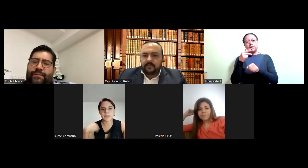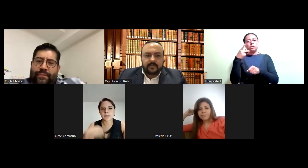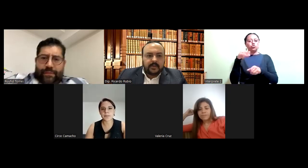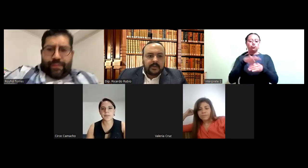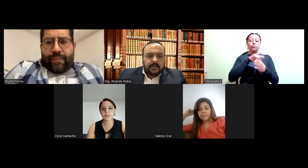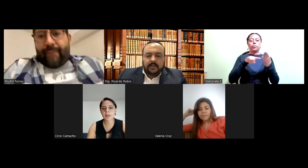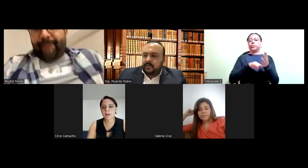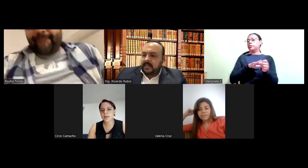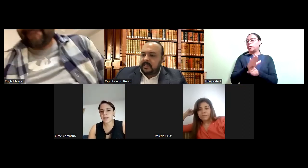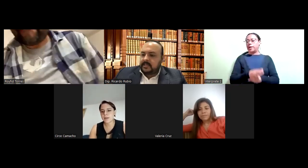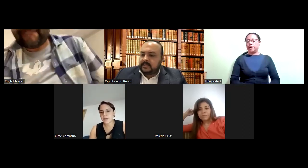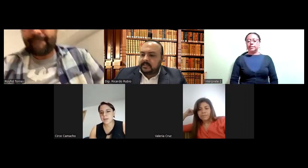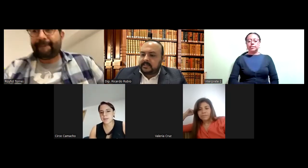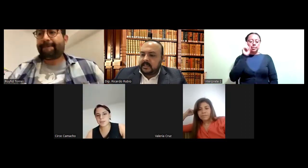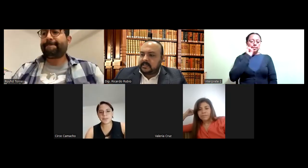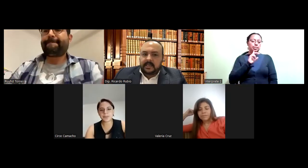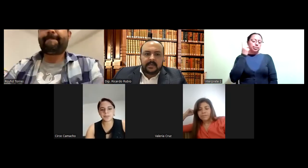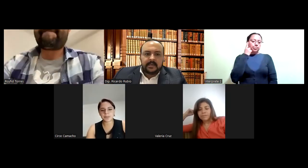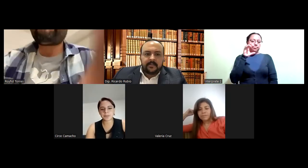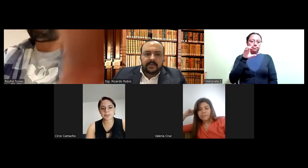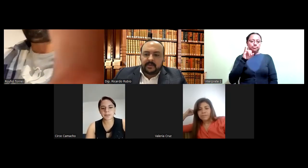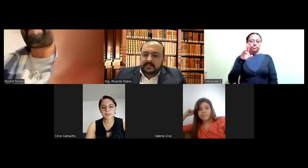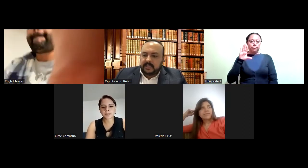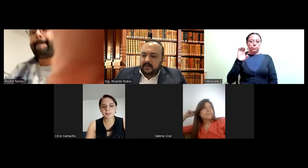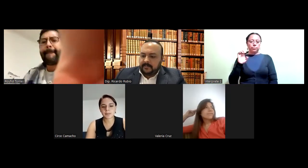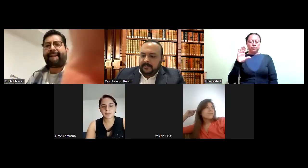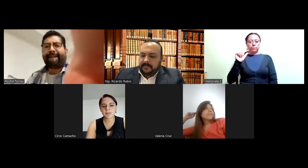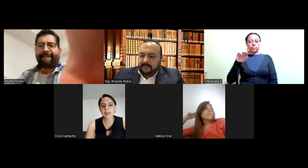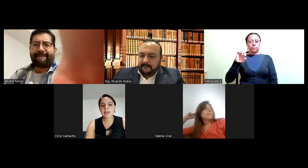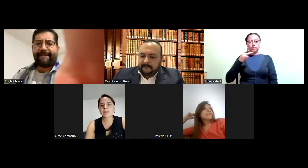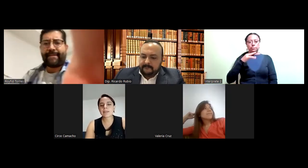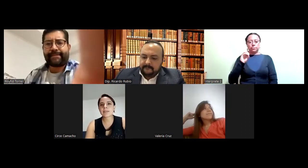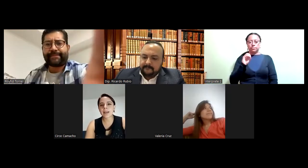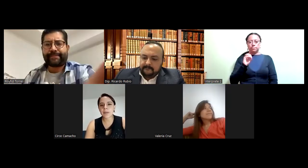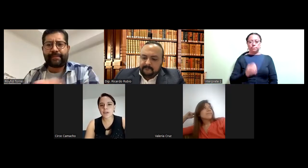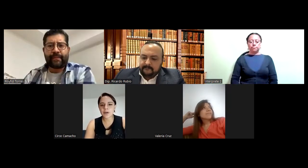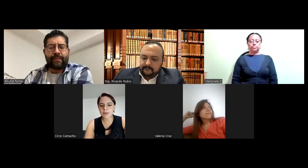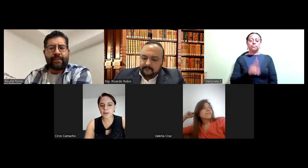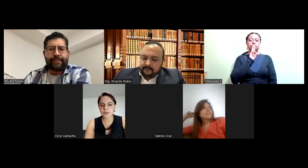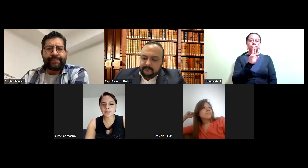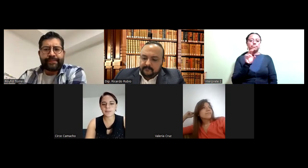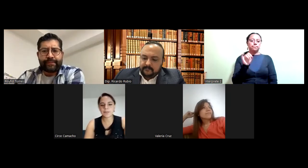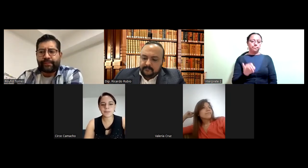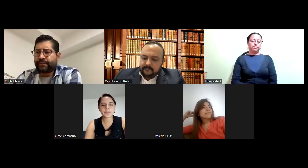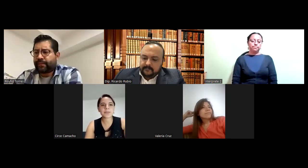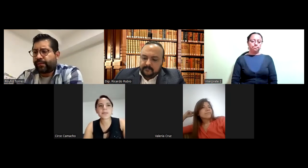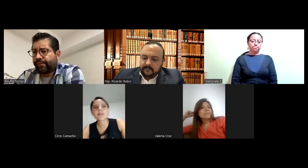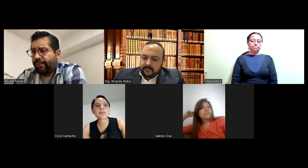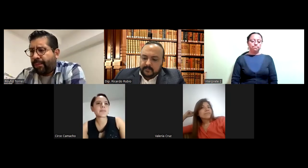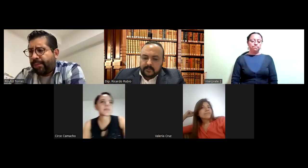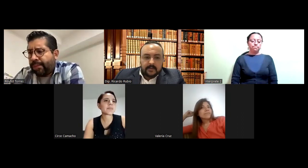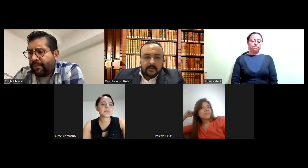voto. Diputada Circe Camacho Bastida. Circe Camacho, a favor.